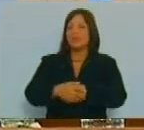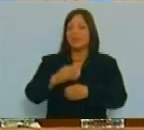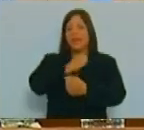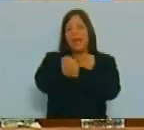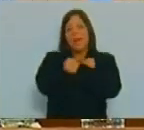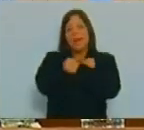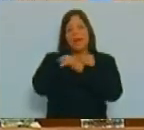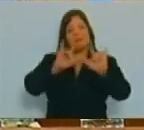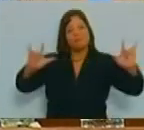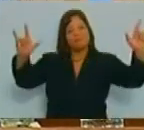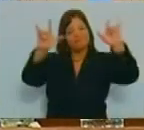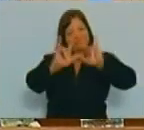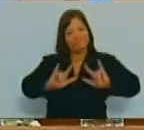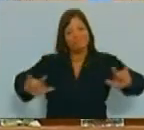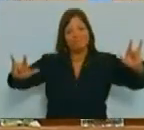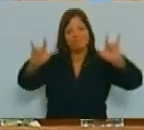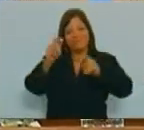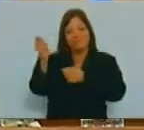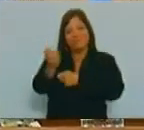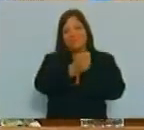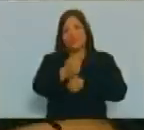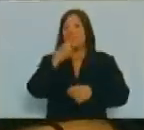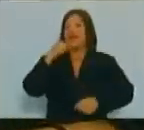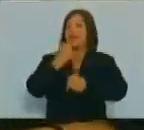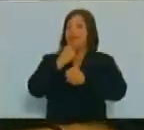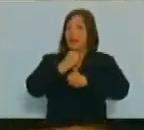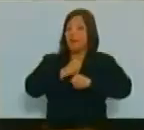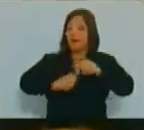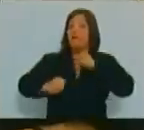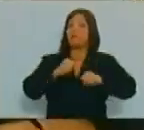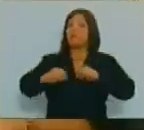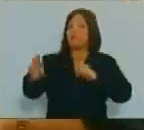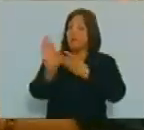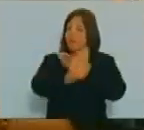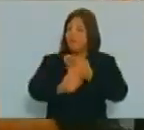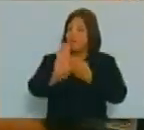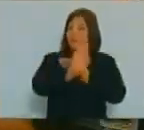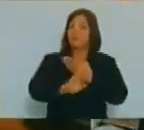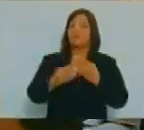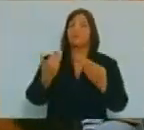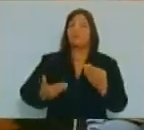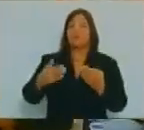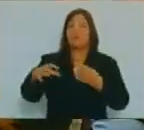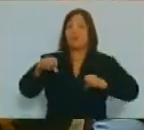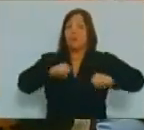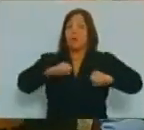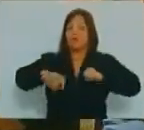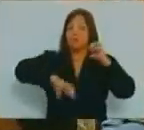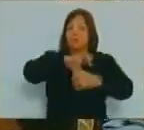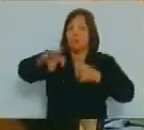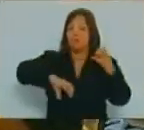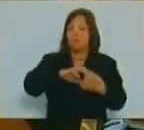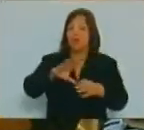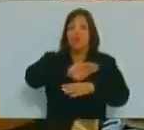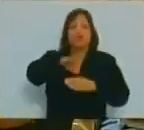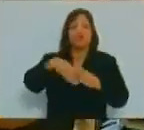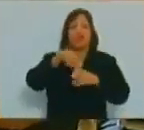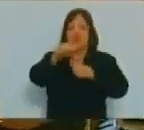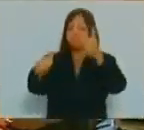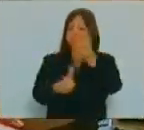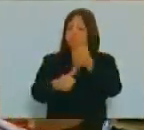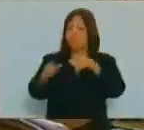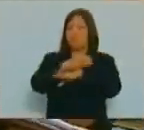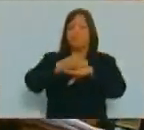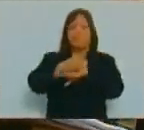venezolano reconocido este cuerpo de prevención de desastre en el país y todos los viceministros